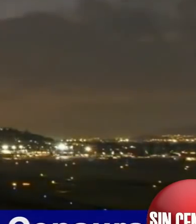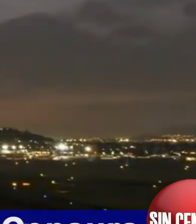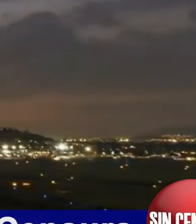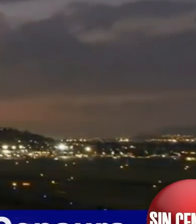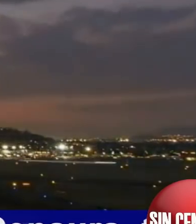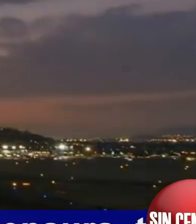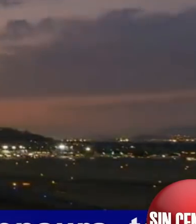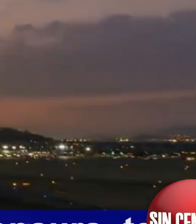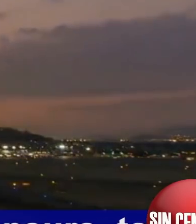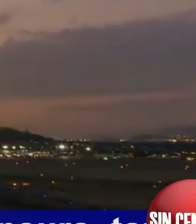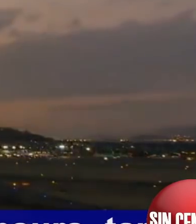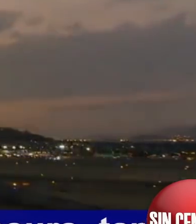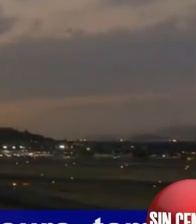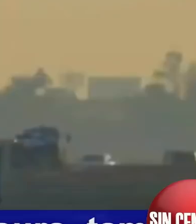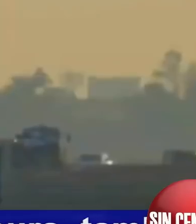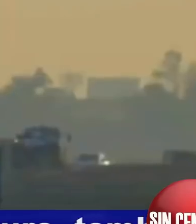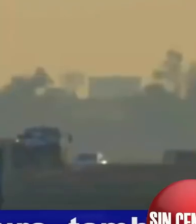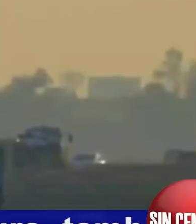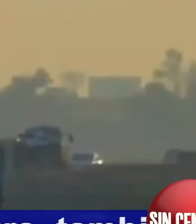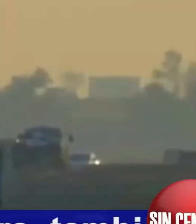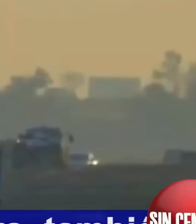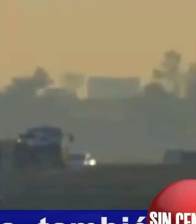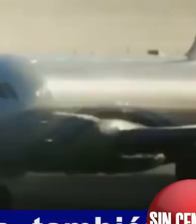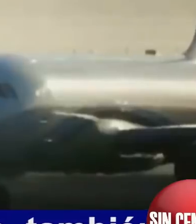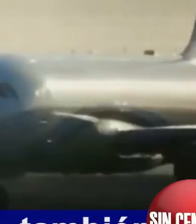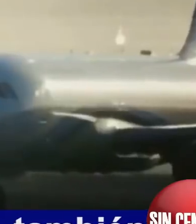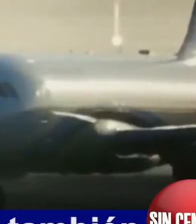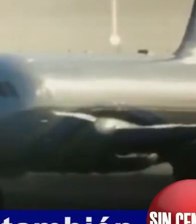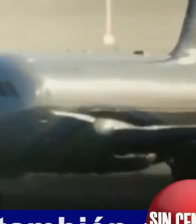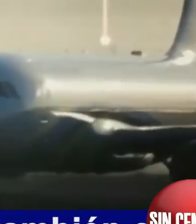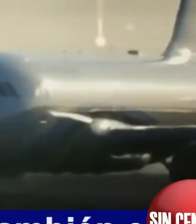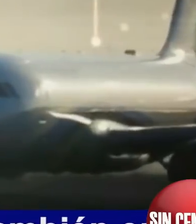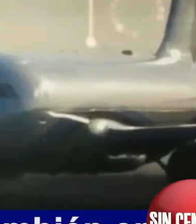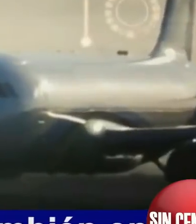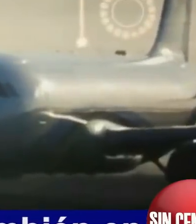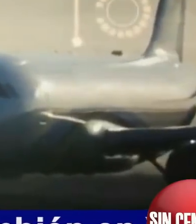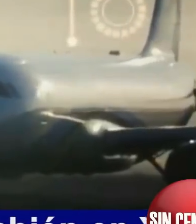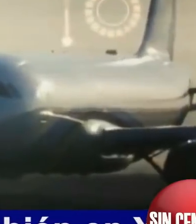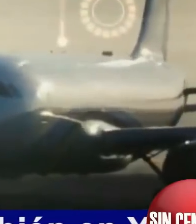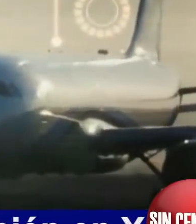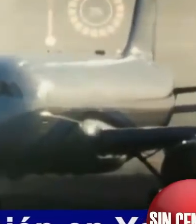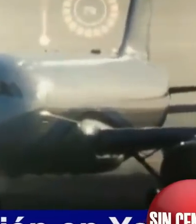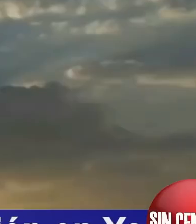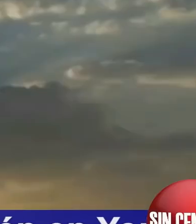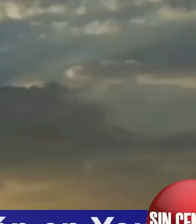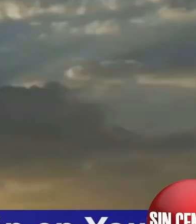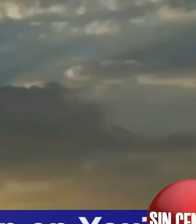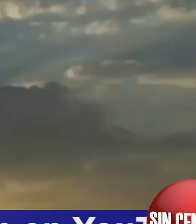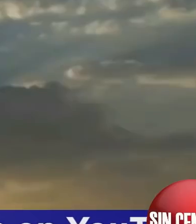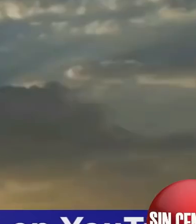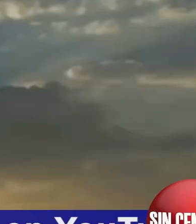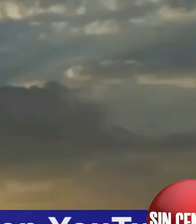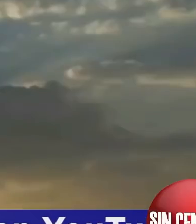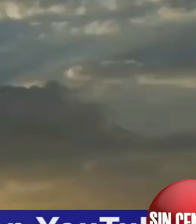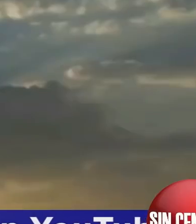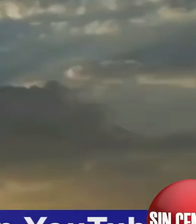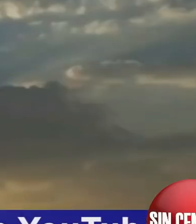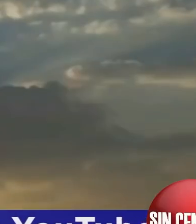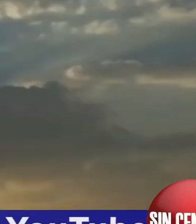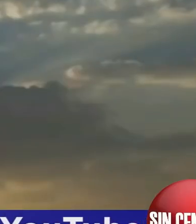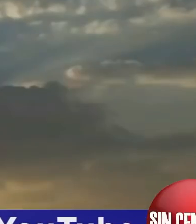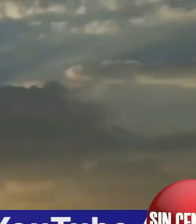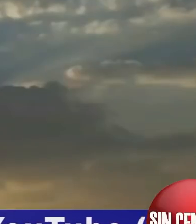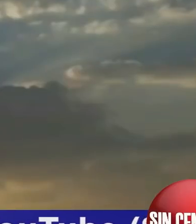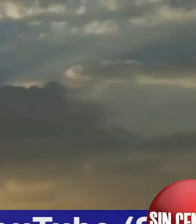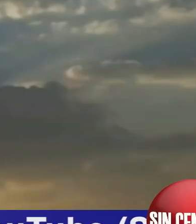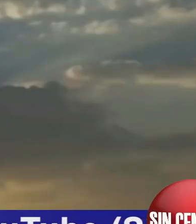aeropuertos internacionales de Santa Lucía, Toluca y Ciudad de México, haremos la transformación vital de la estructura del